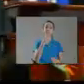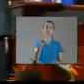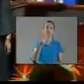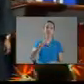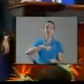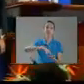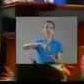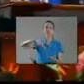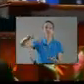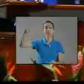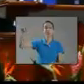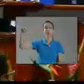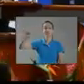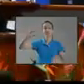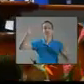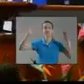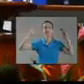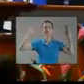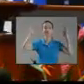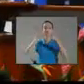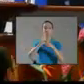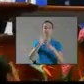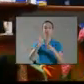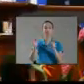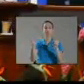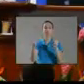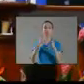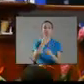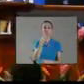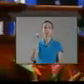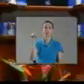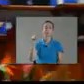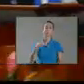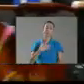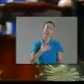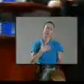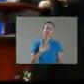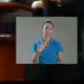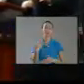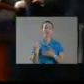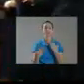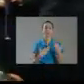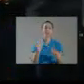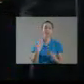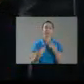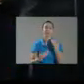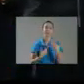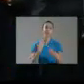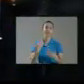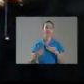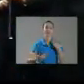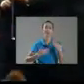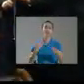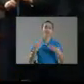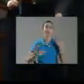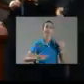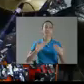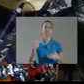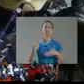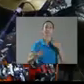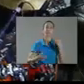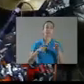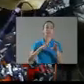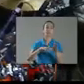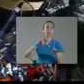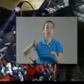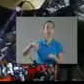Entonces dirá las naciones, grandes cosas hizo el Señor. Me gozaré, gozaré,